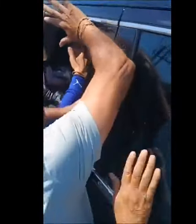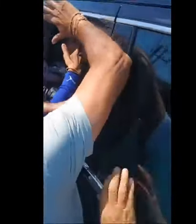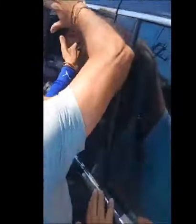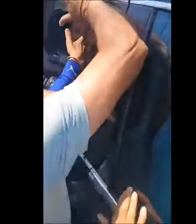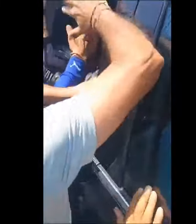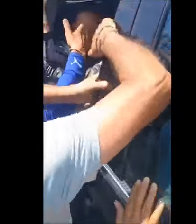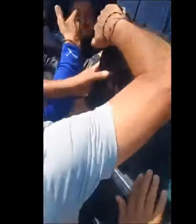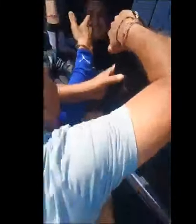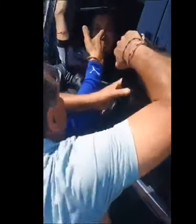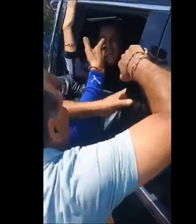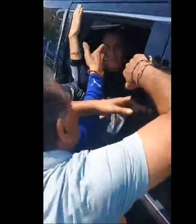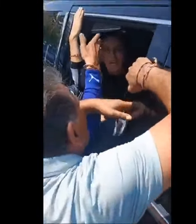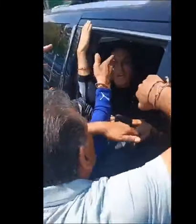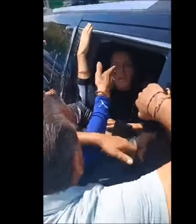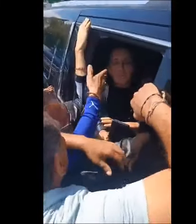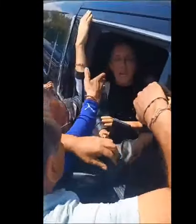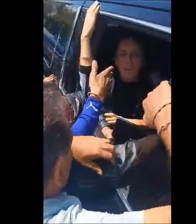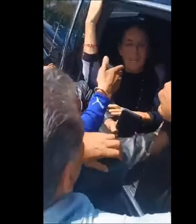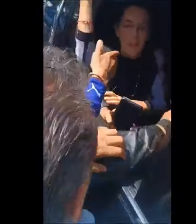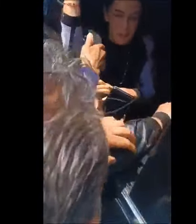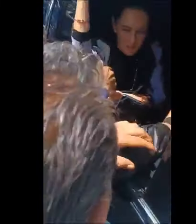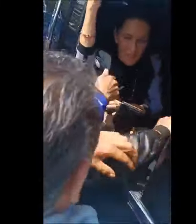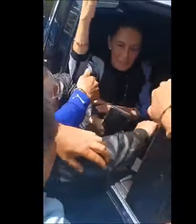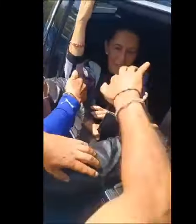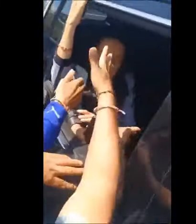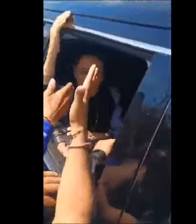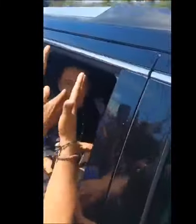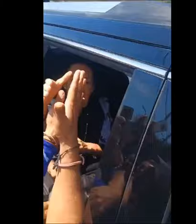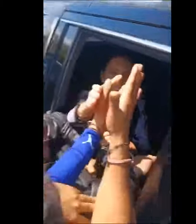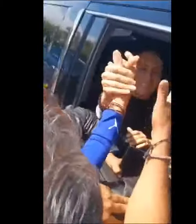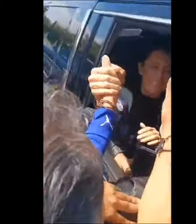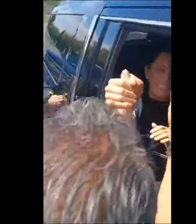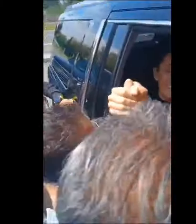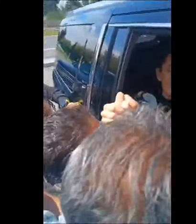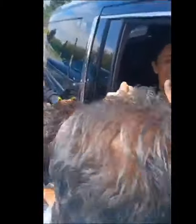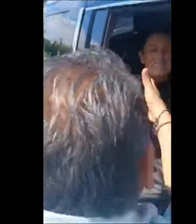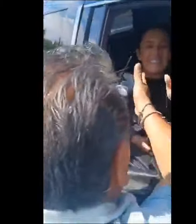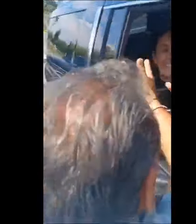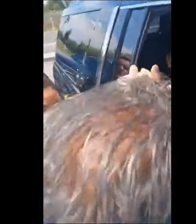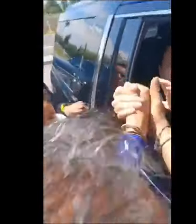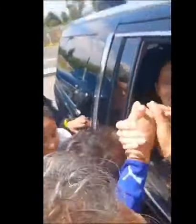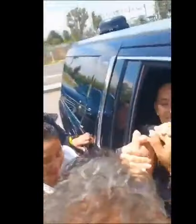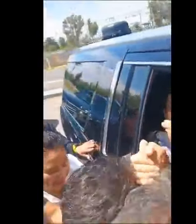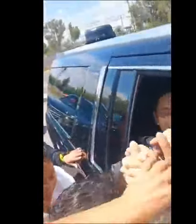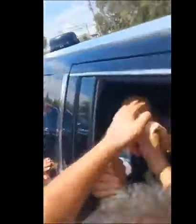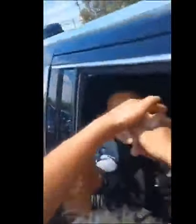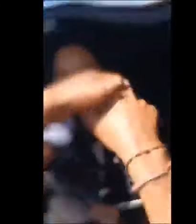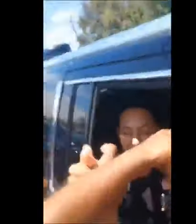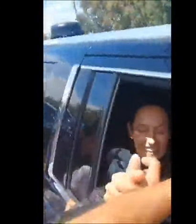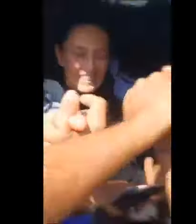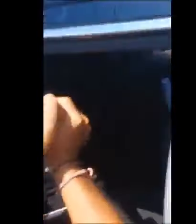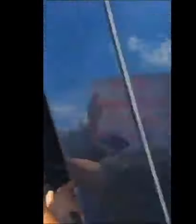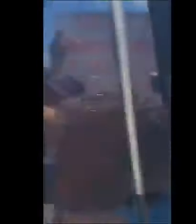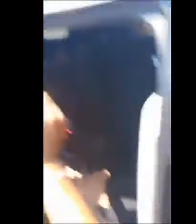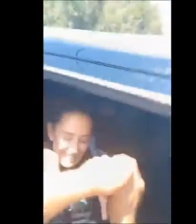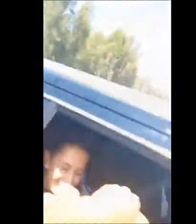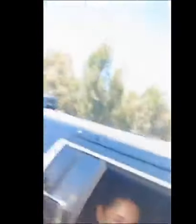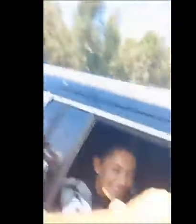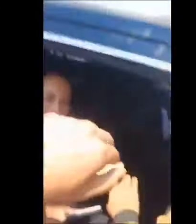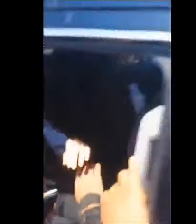pendientes, señor presidente! ¡Aquí se ve la fuerza del EP! ¡Que Dios la bendiga! ¡Aquí se ve! ¡Gracias, Claudia!